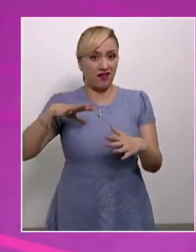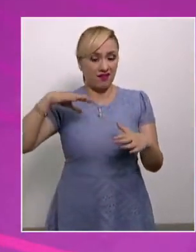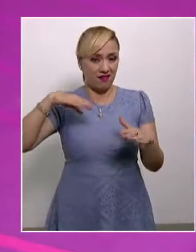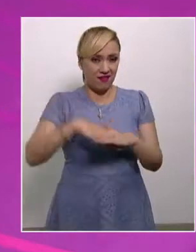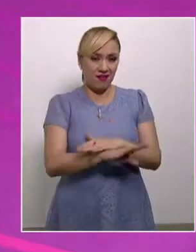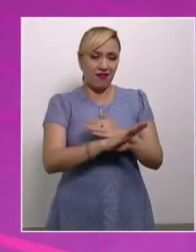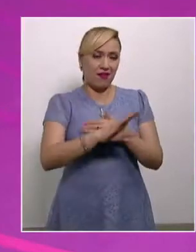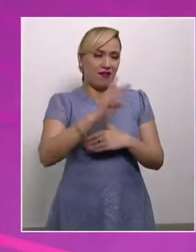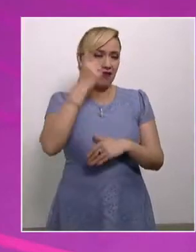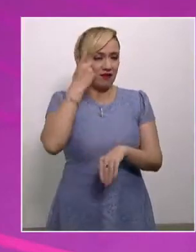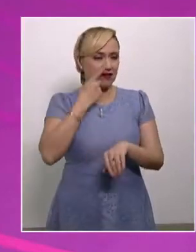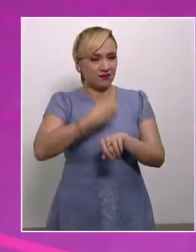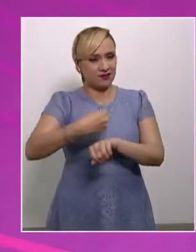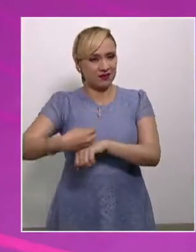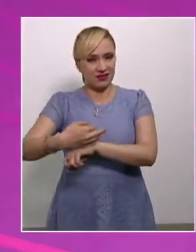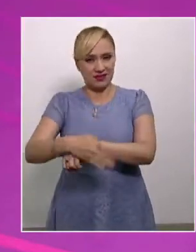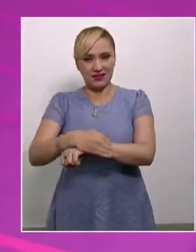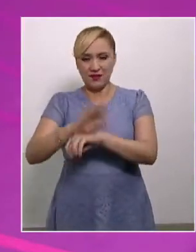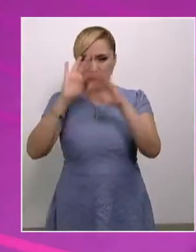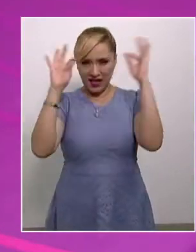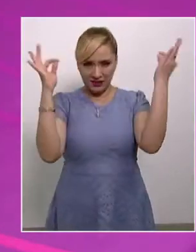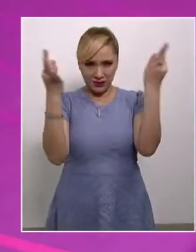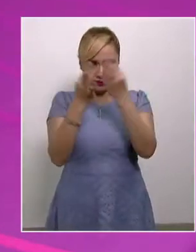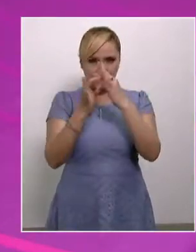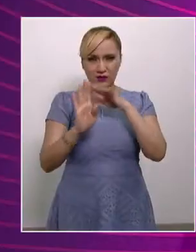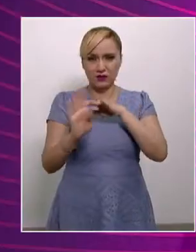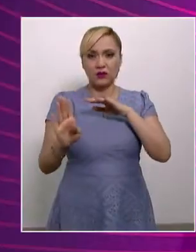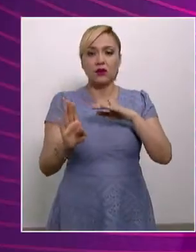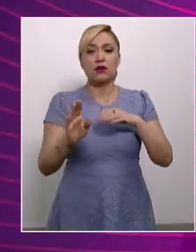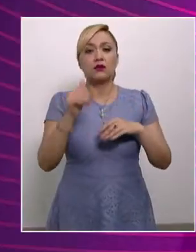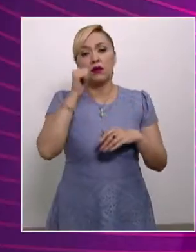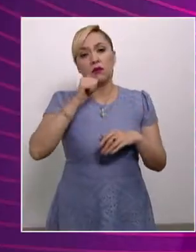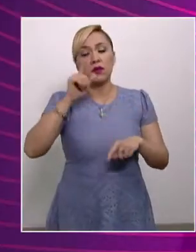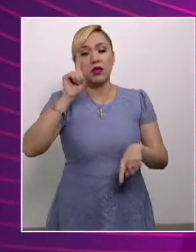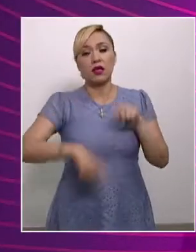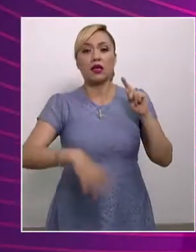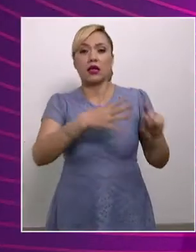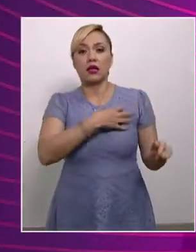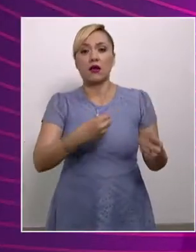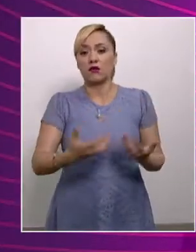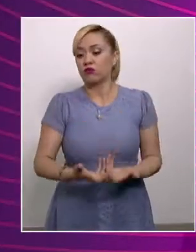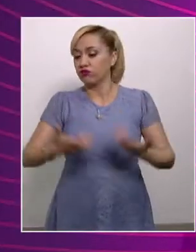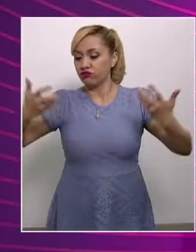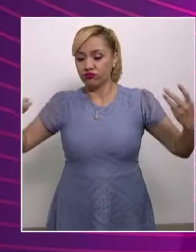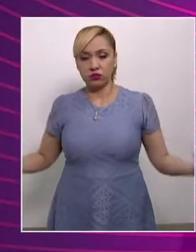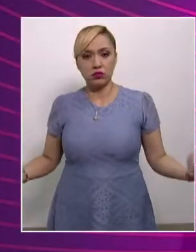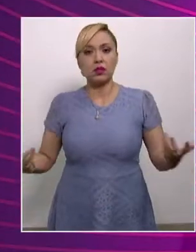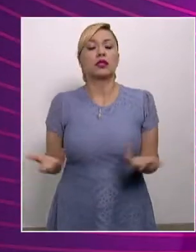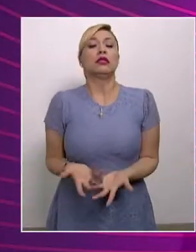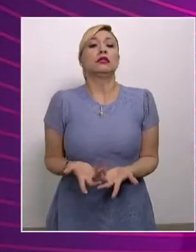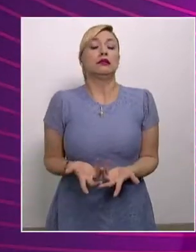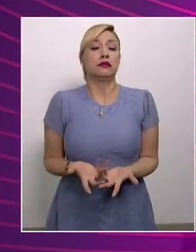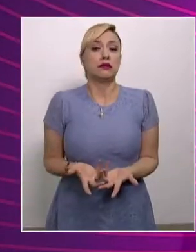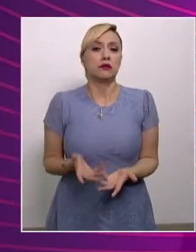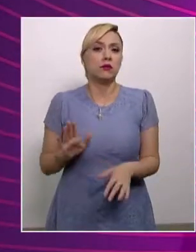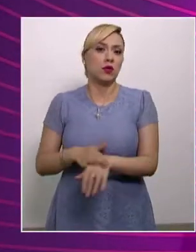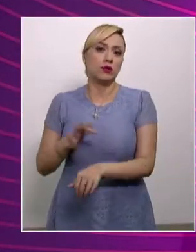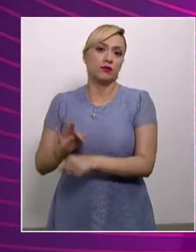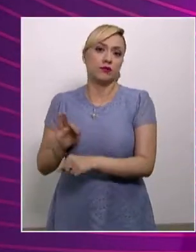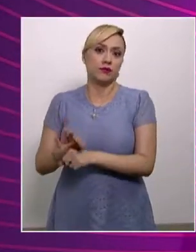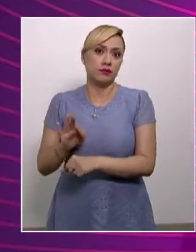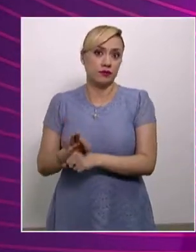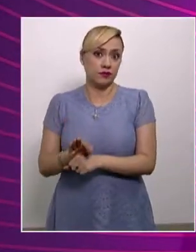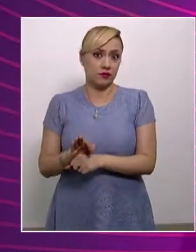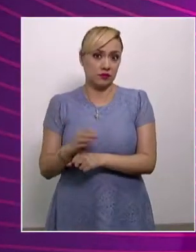migratorias, por ejemplo, es que se les separa a las familias, ¿no? Por un tema de protección o como lo mencionan